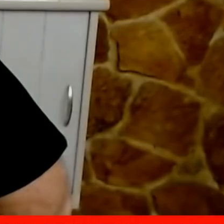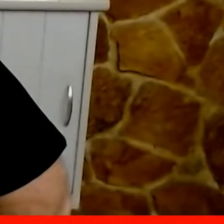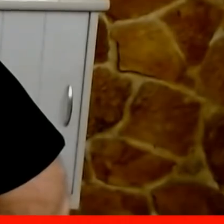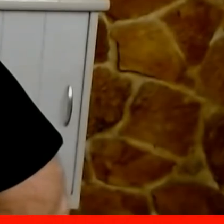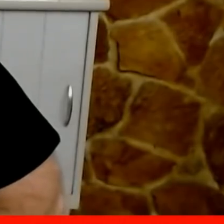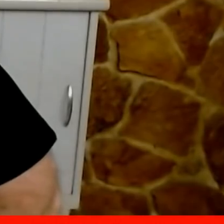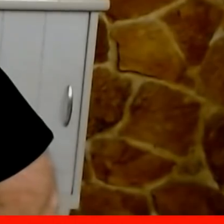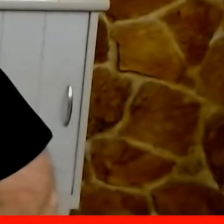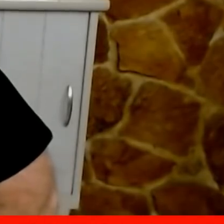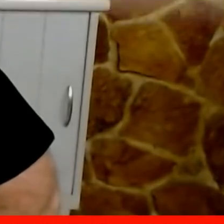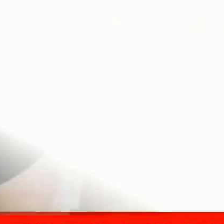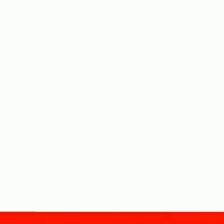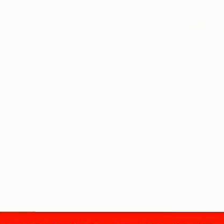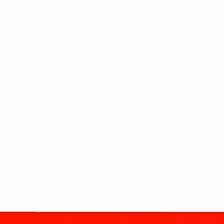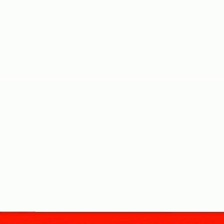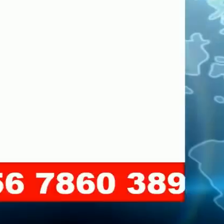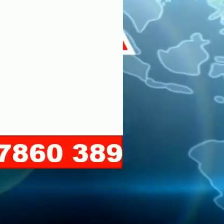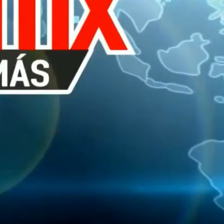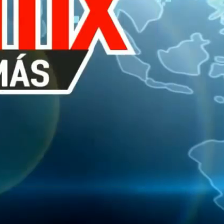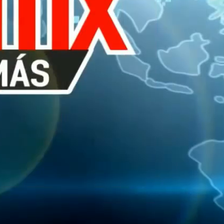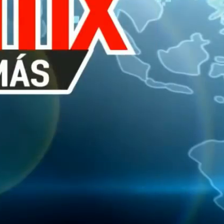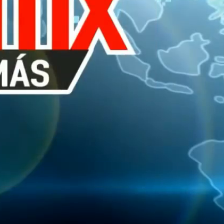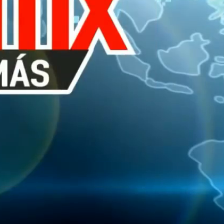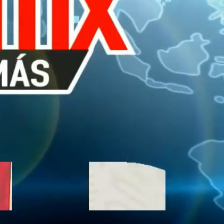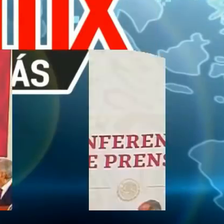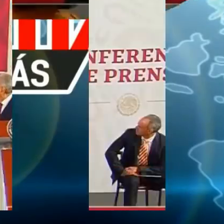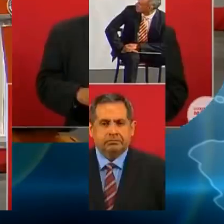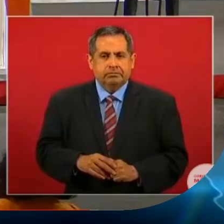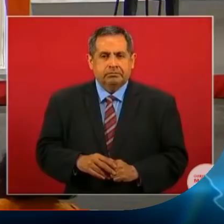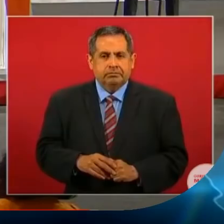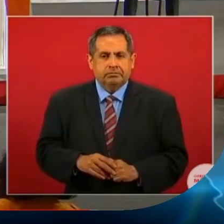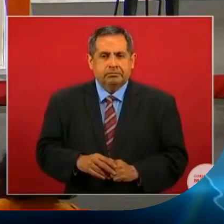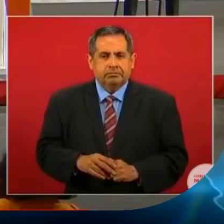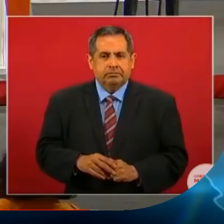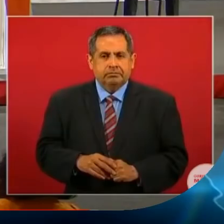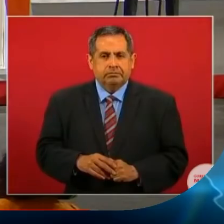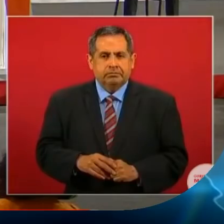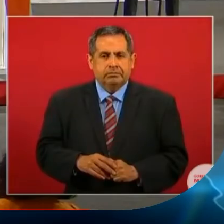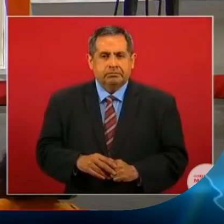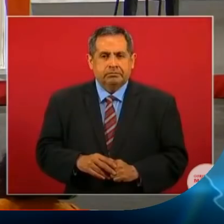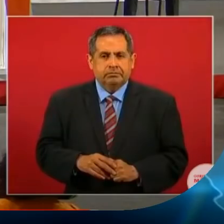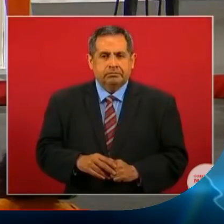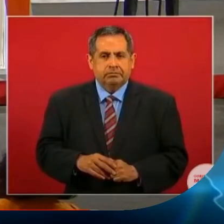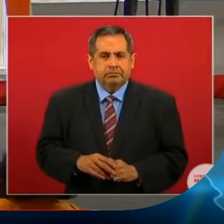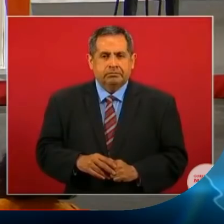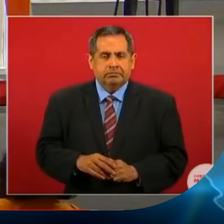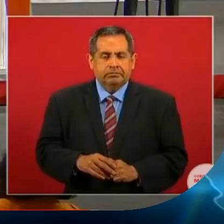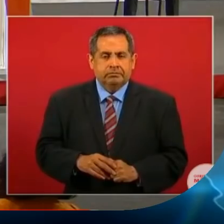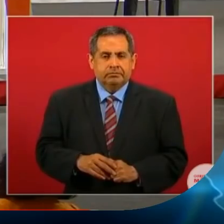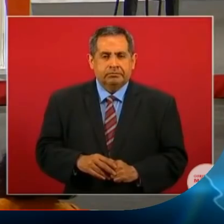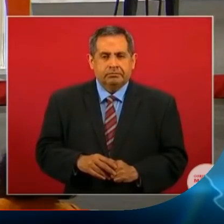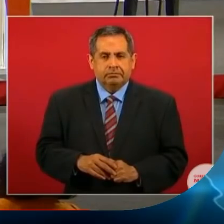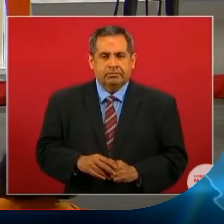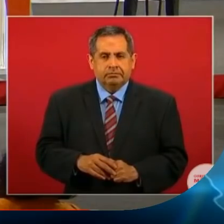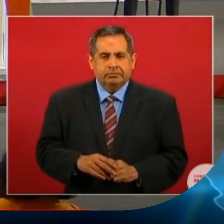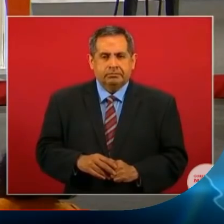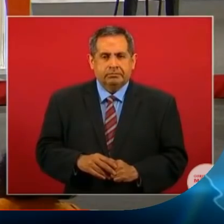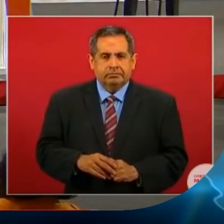el cotorreo un rato. Vamos a ver qué dijo nuestro señor presidente. Vamos a darle play. ¿Se